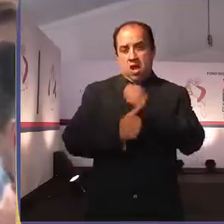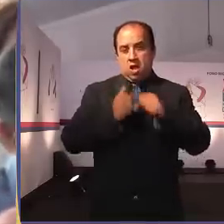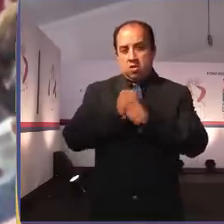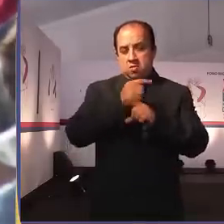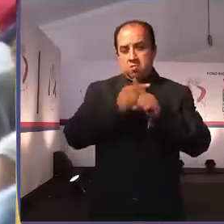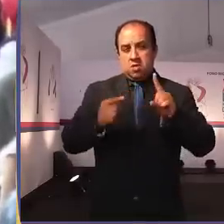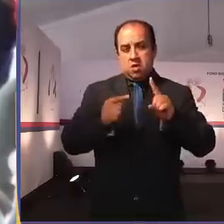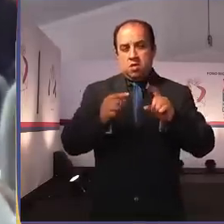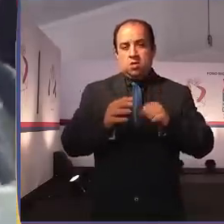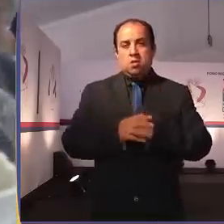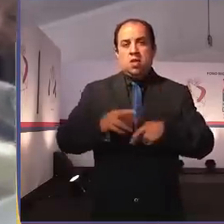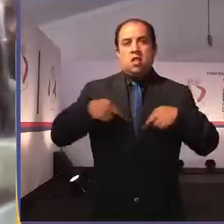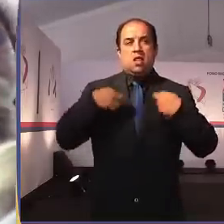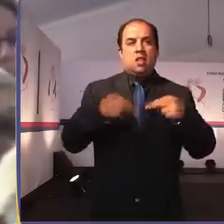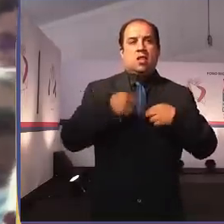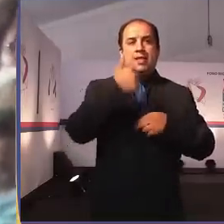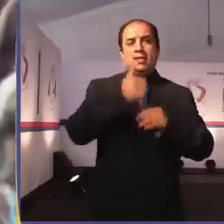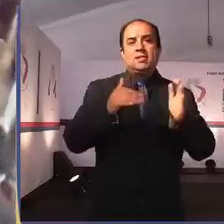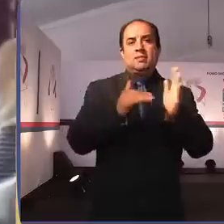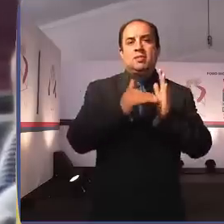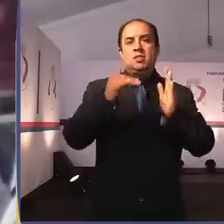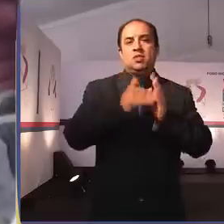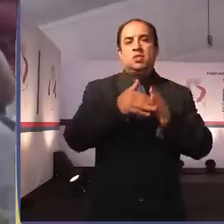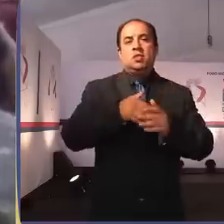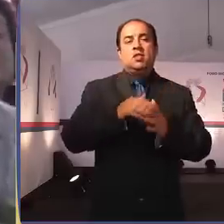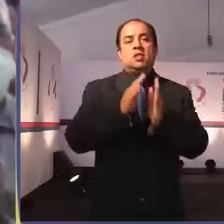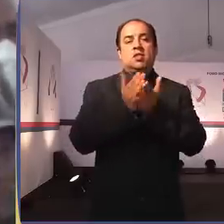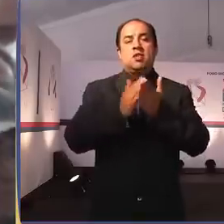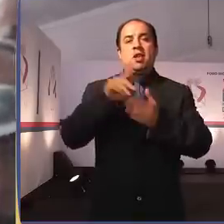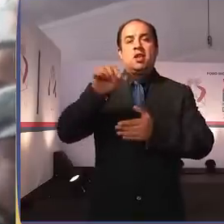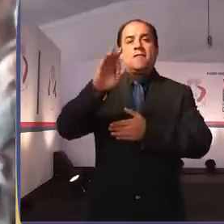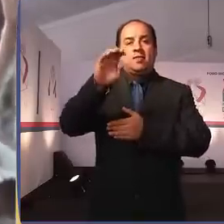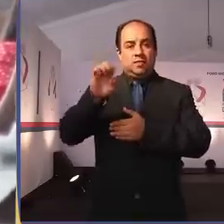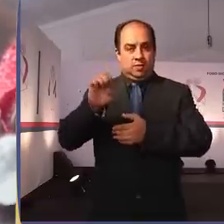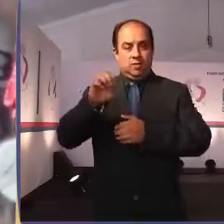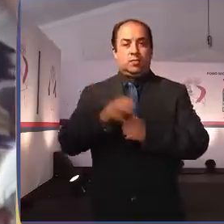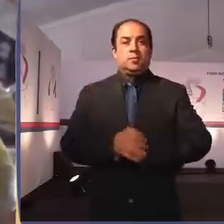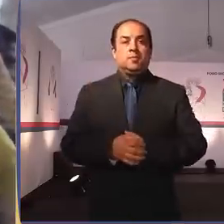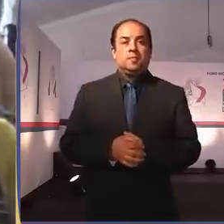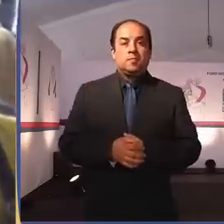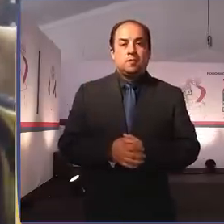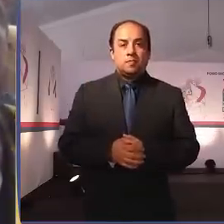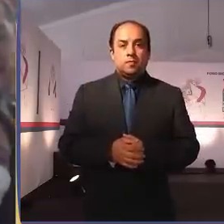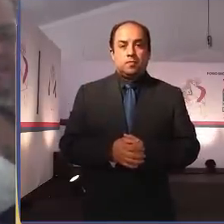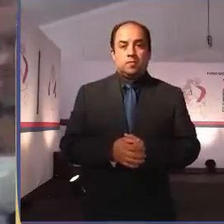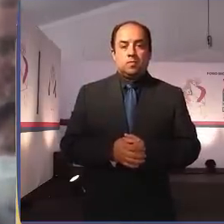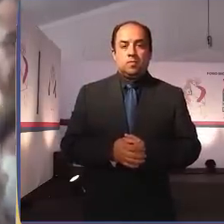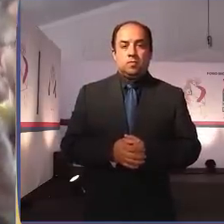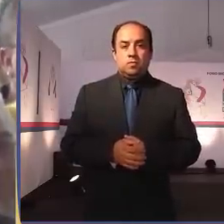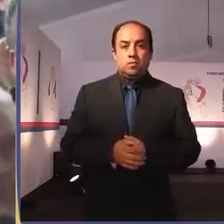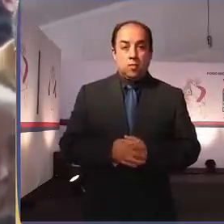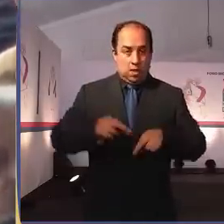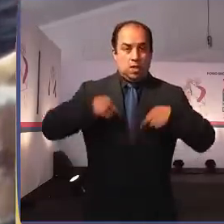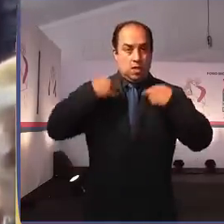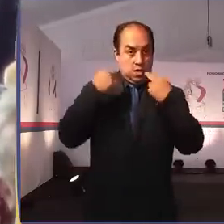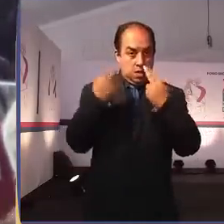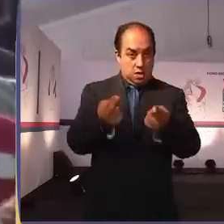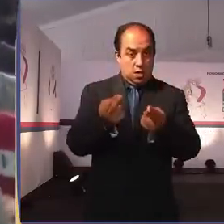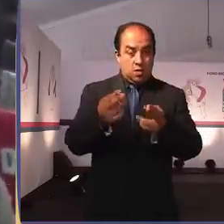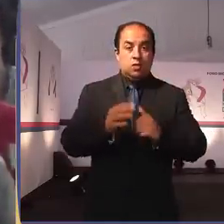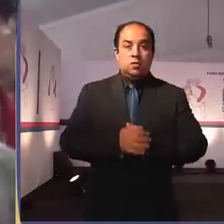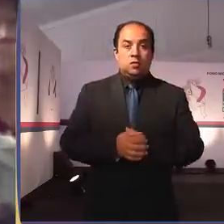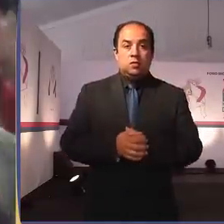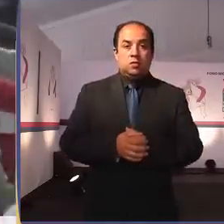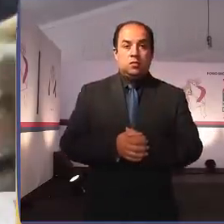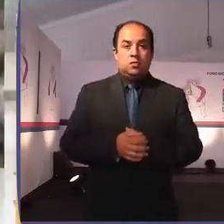3 años y medio hemos regalado 6 millones de libros desde el Fondo de Cultura a iniciativas, regalados a clubs,